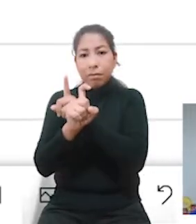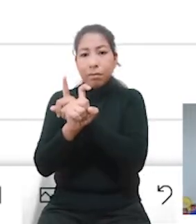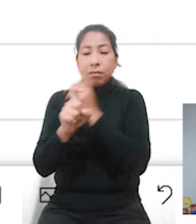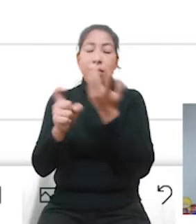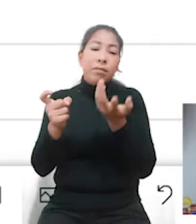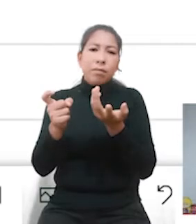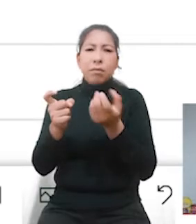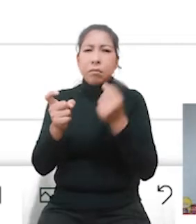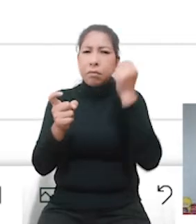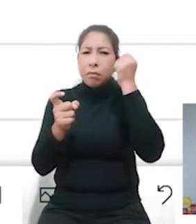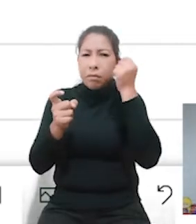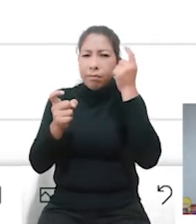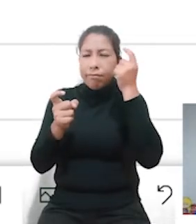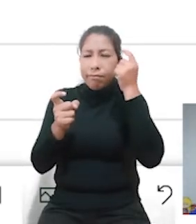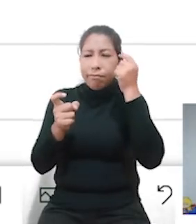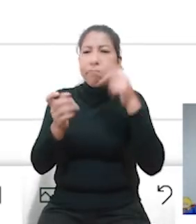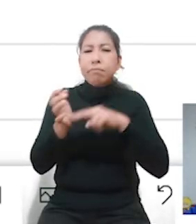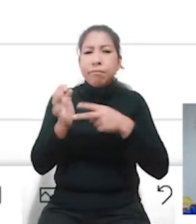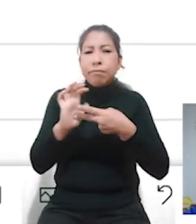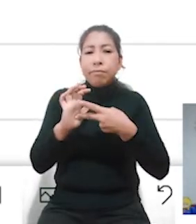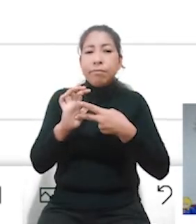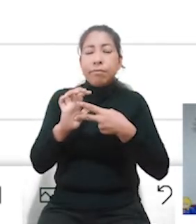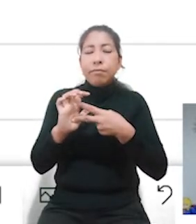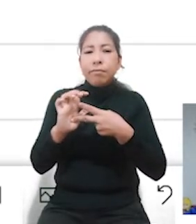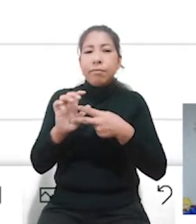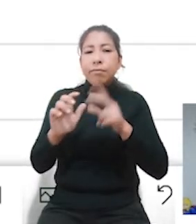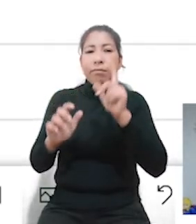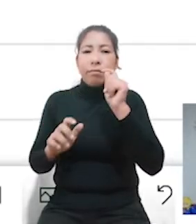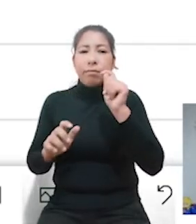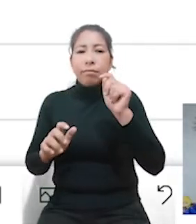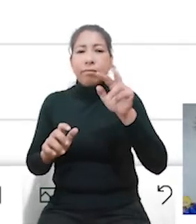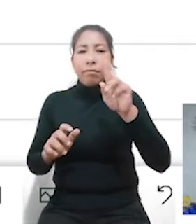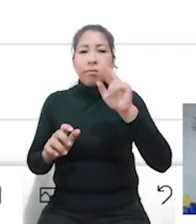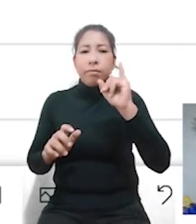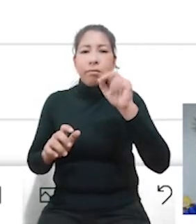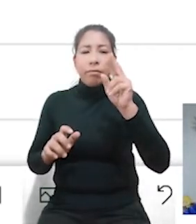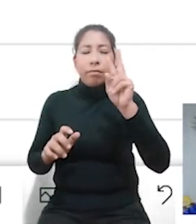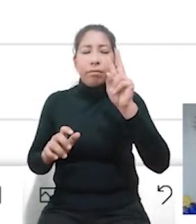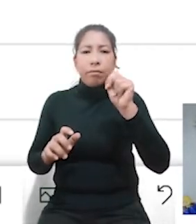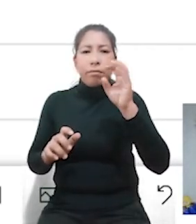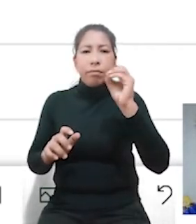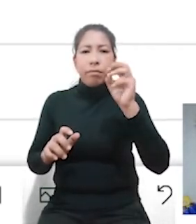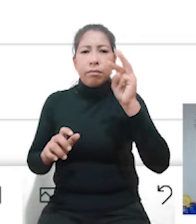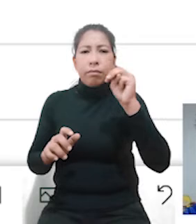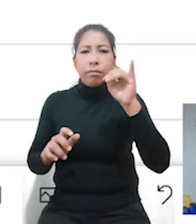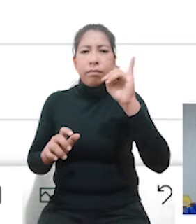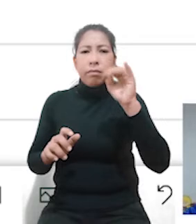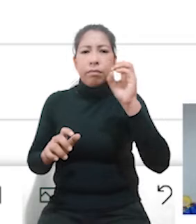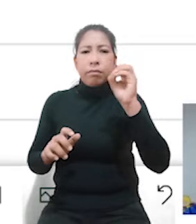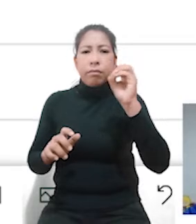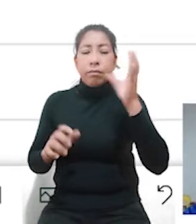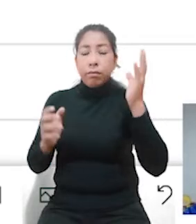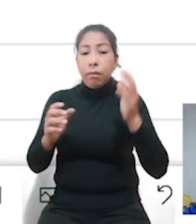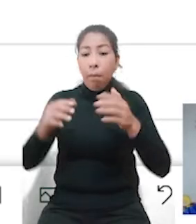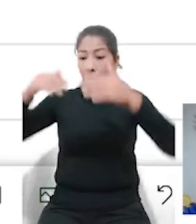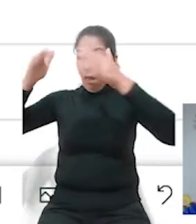1. Eso significa que es un trinomio de la primera forma. Vamos a factorizar. A ver, vamos a abrir un paréntesis y abrimos